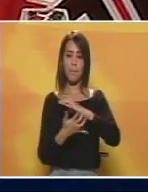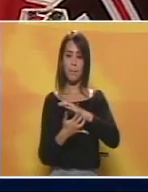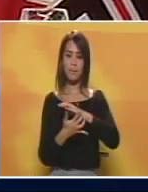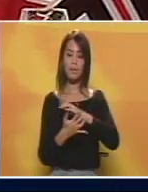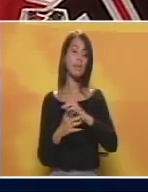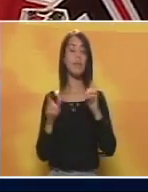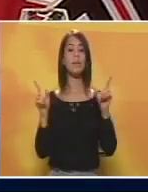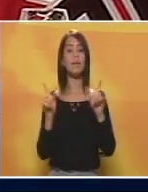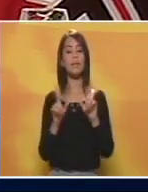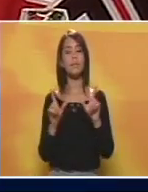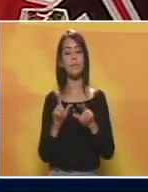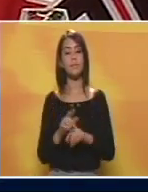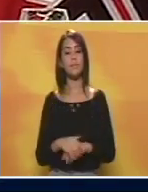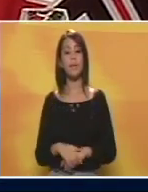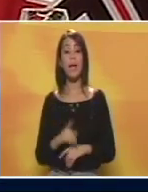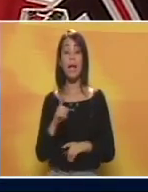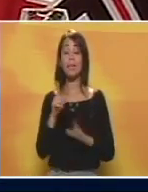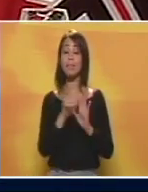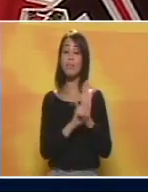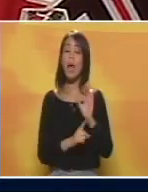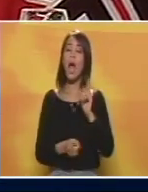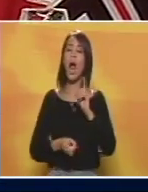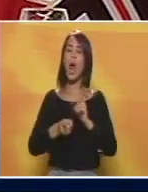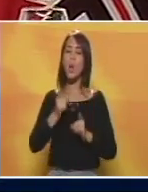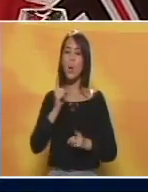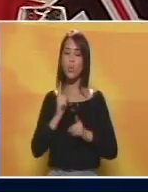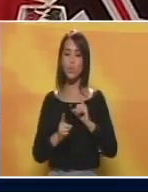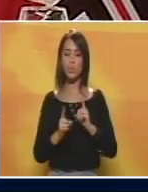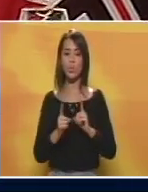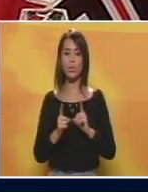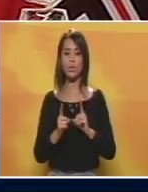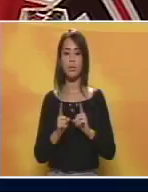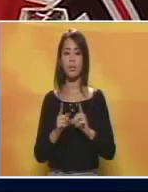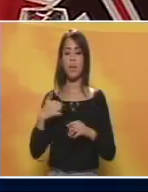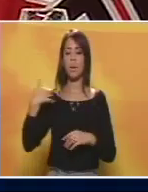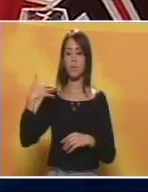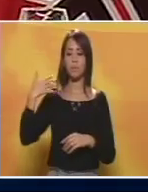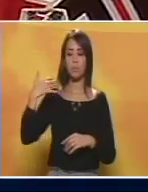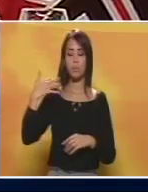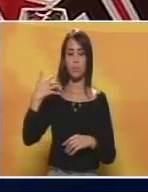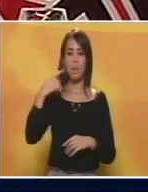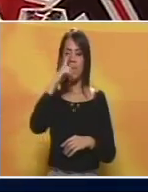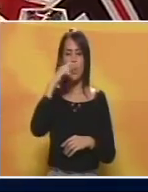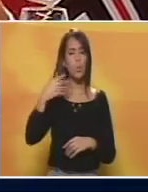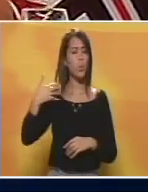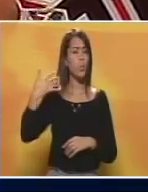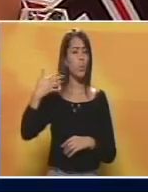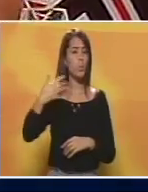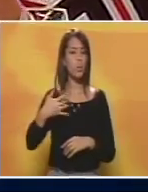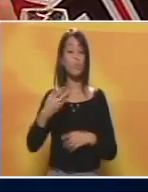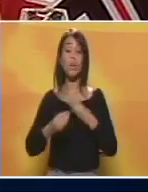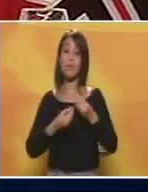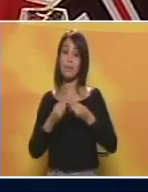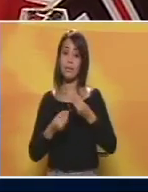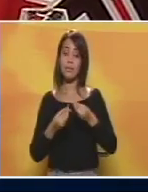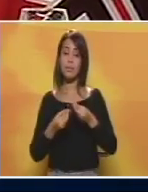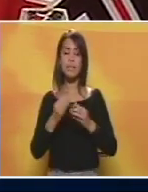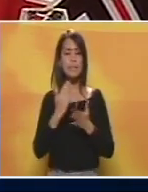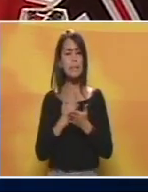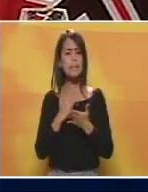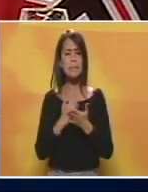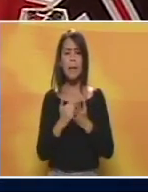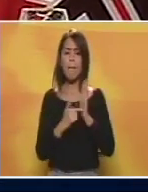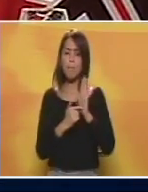transmisión. Estas son garantías, algunas de las garantías que tradicionalmente hemos dado, algunas de estas garantías que siempre han